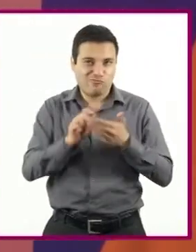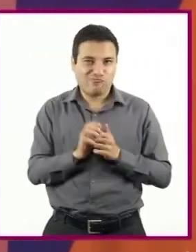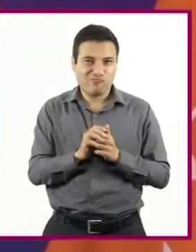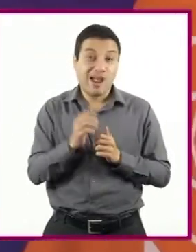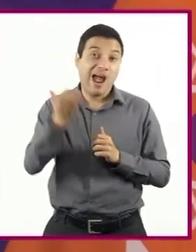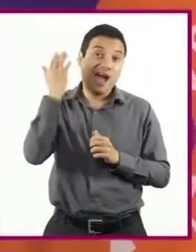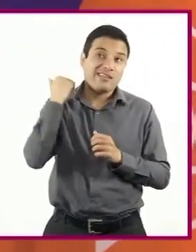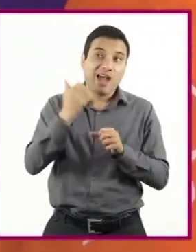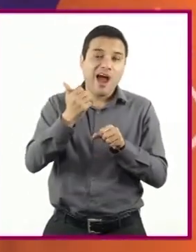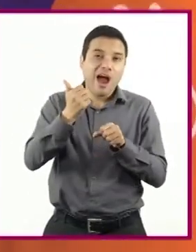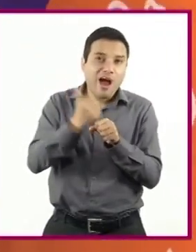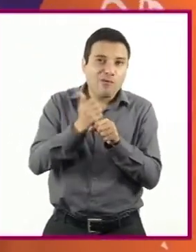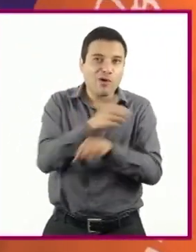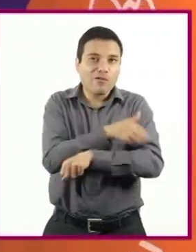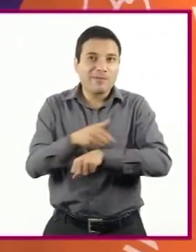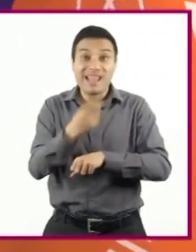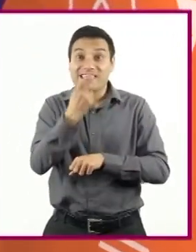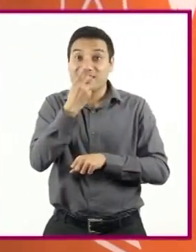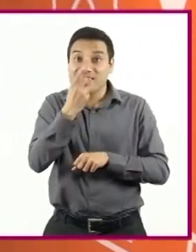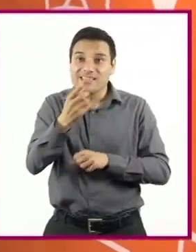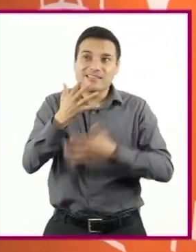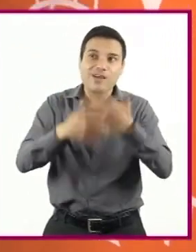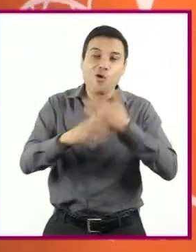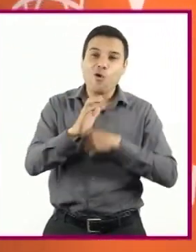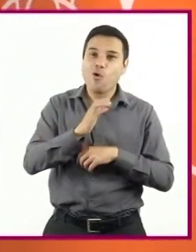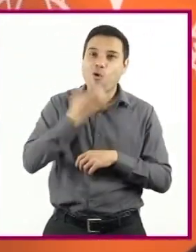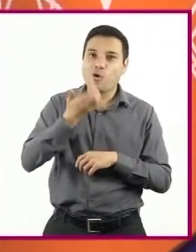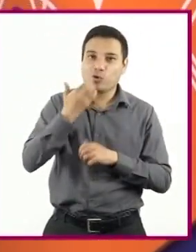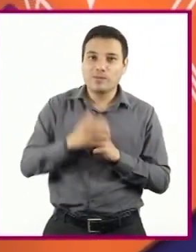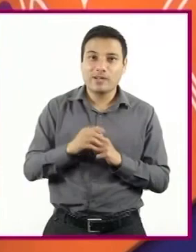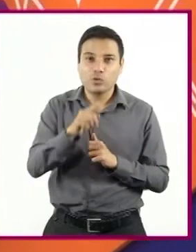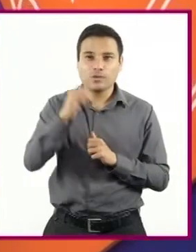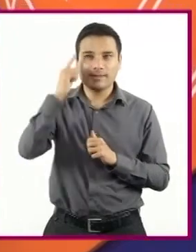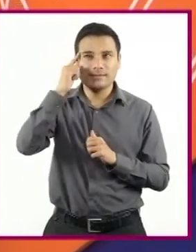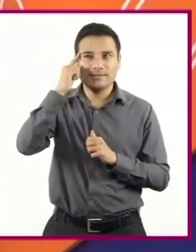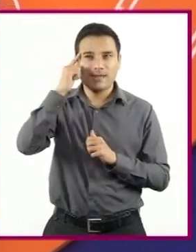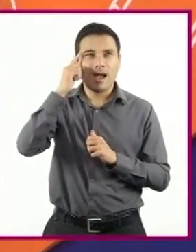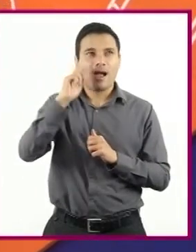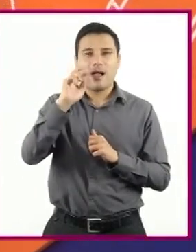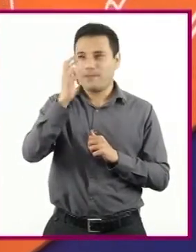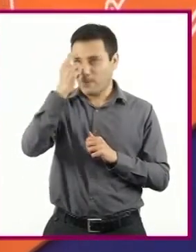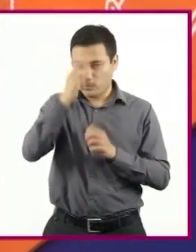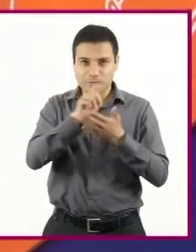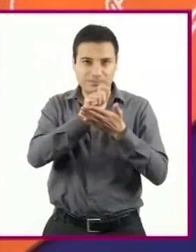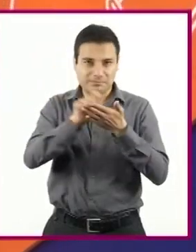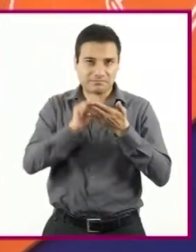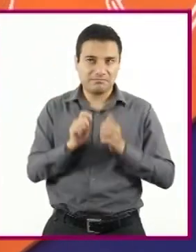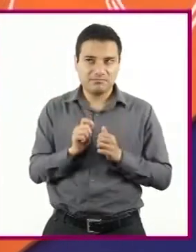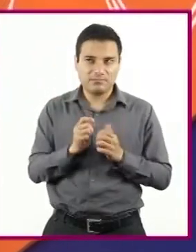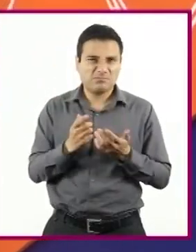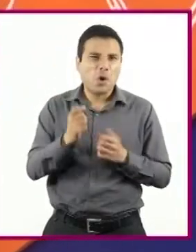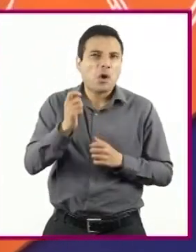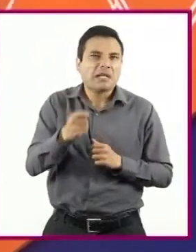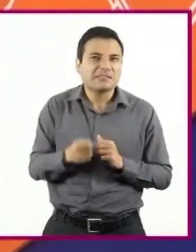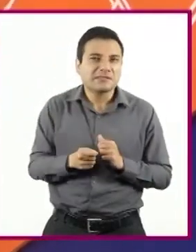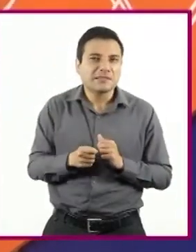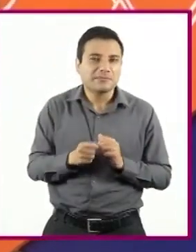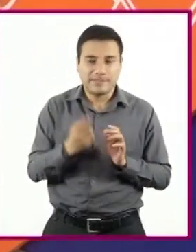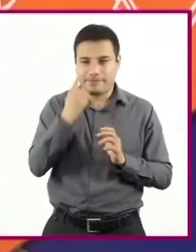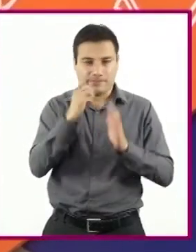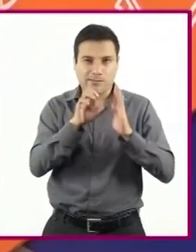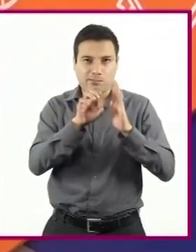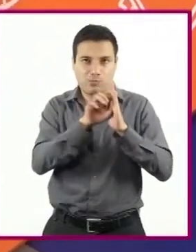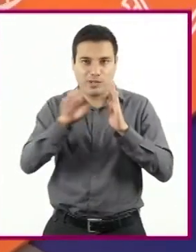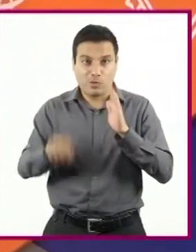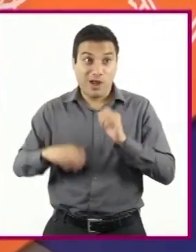que recuerden de sus familiares y conocidos mayores y que en situaciones y con qué otro propósito los usaban. Por ejemplo, el